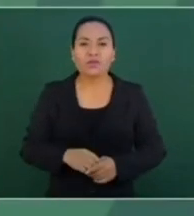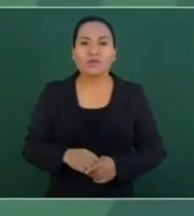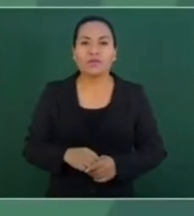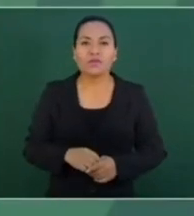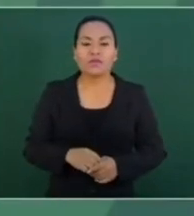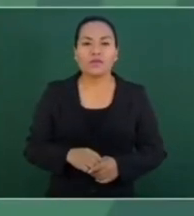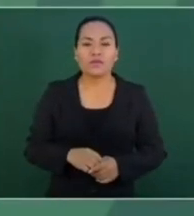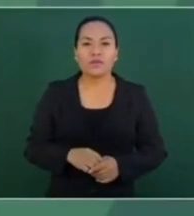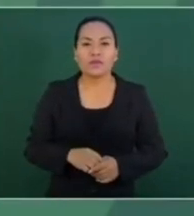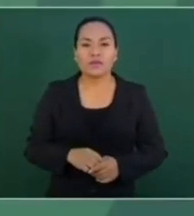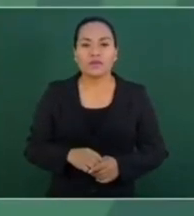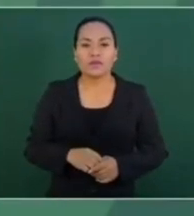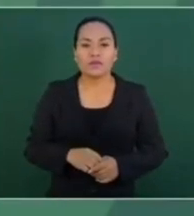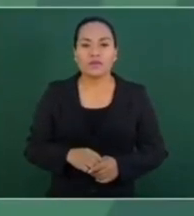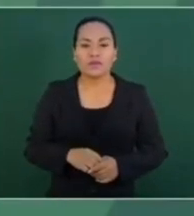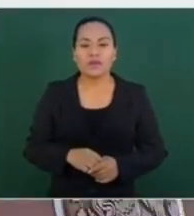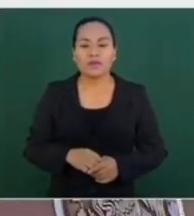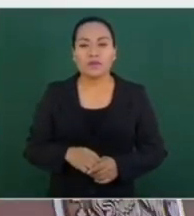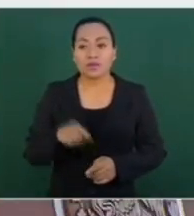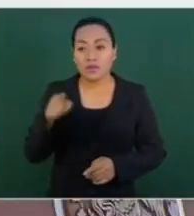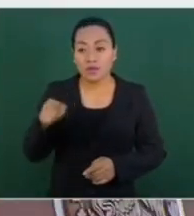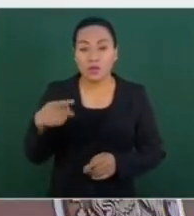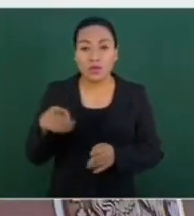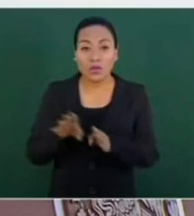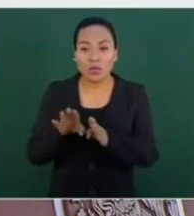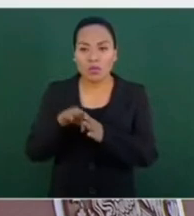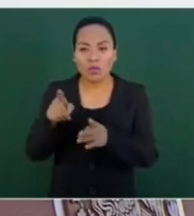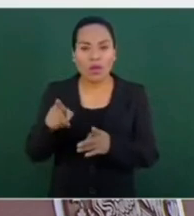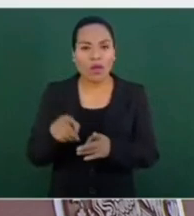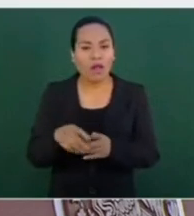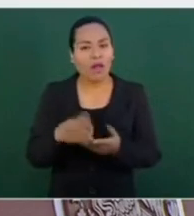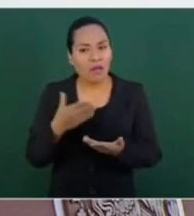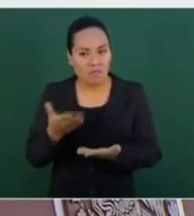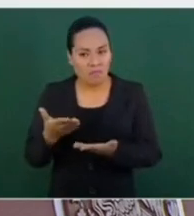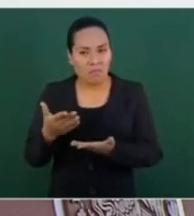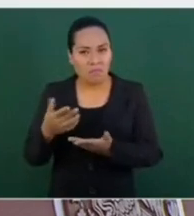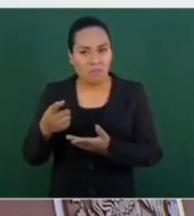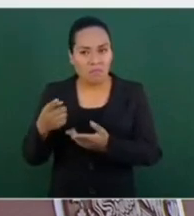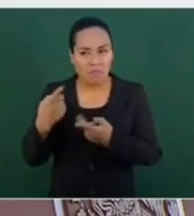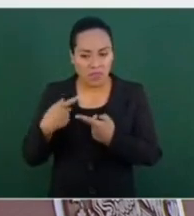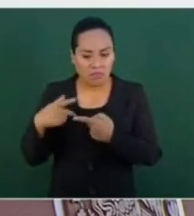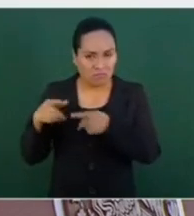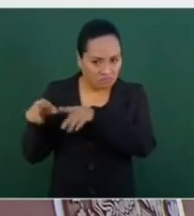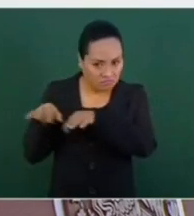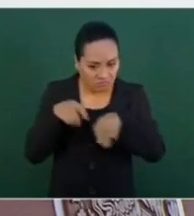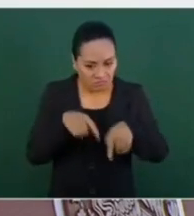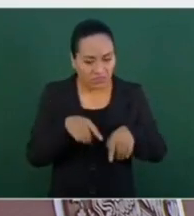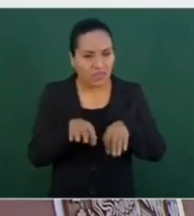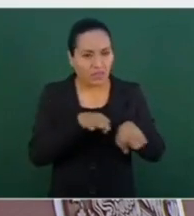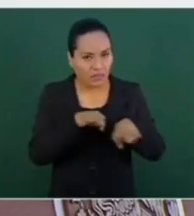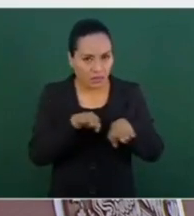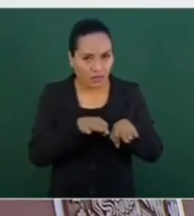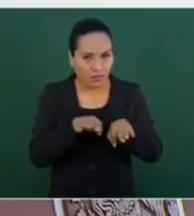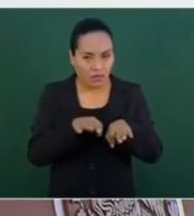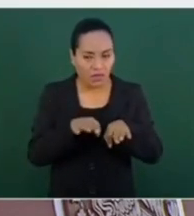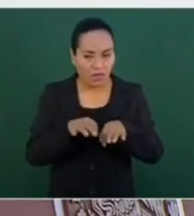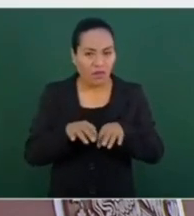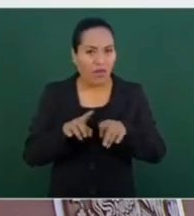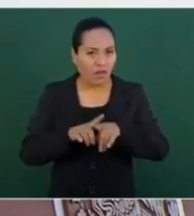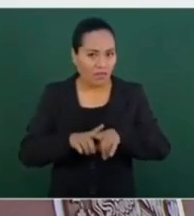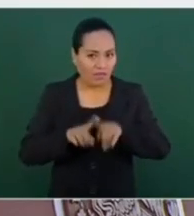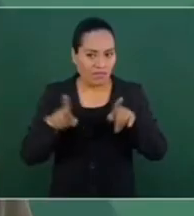representando a un medio que es hostil a nosotros.